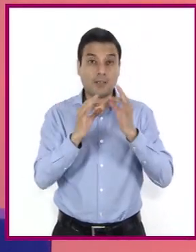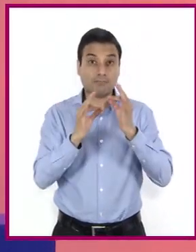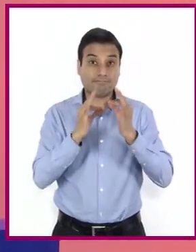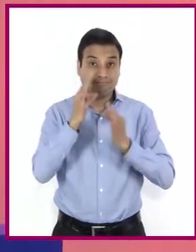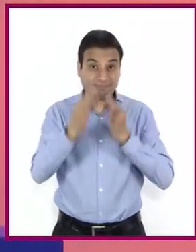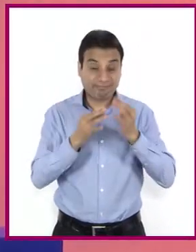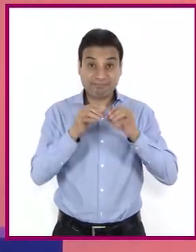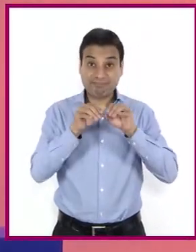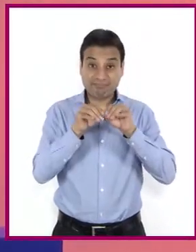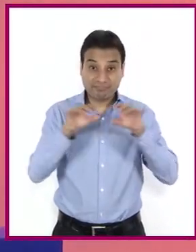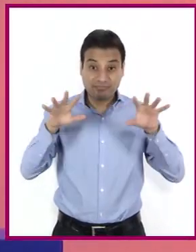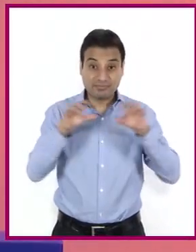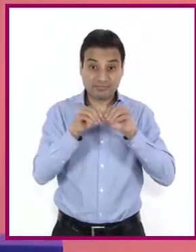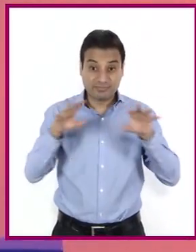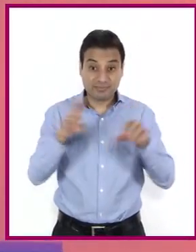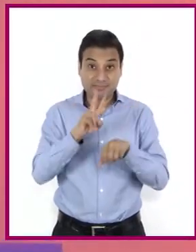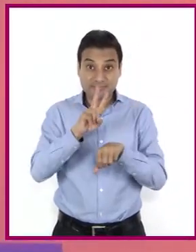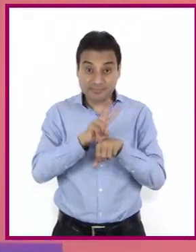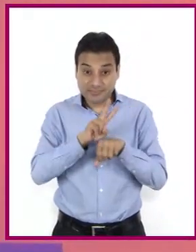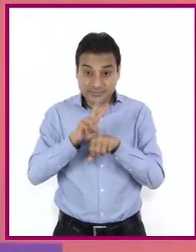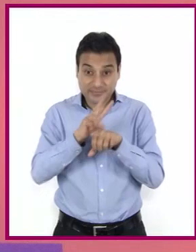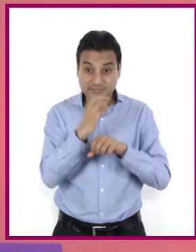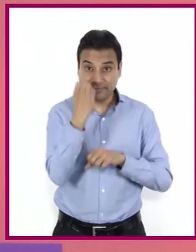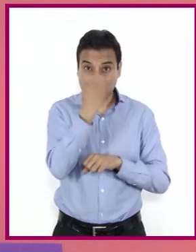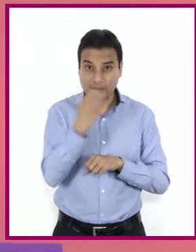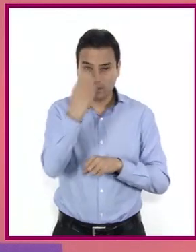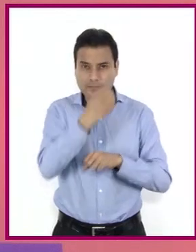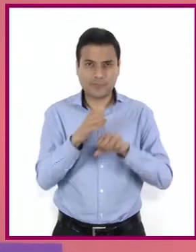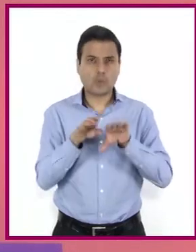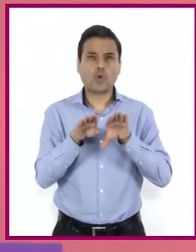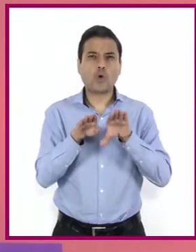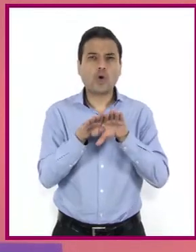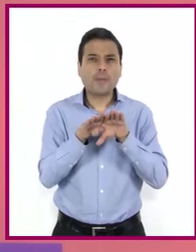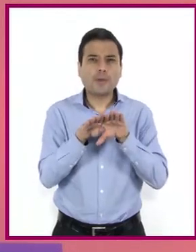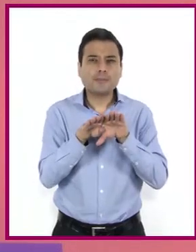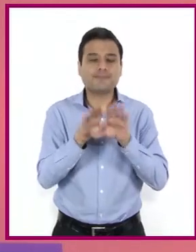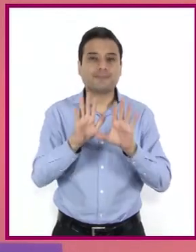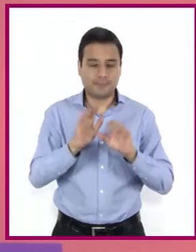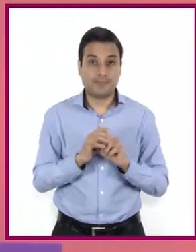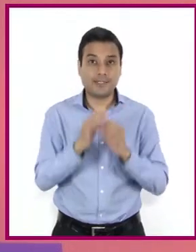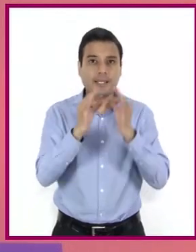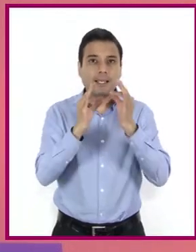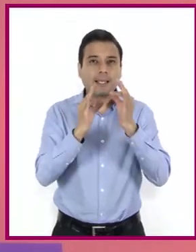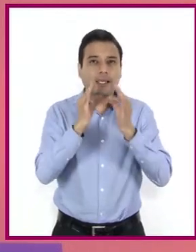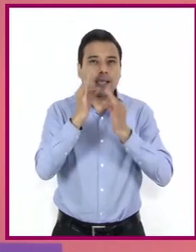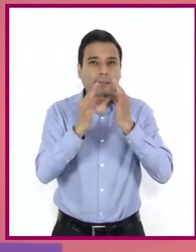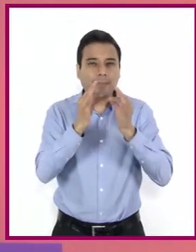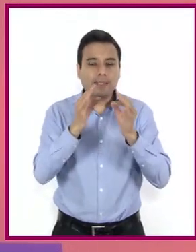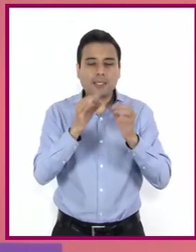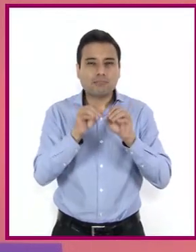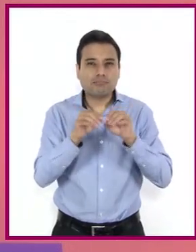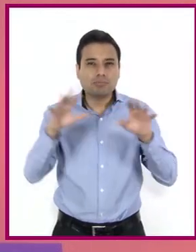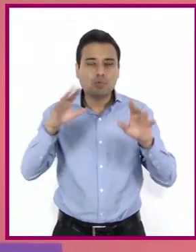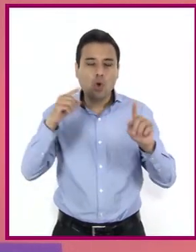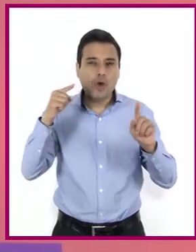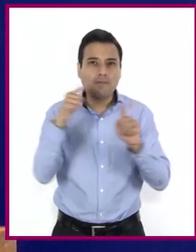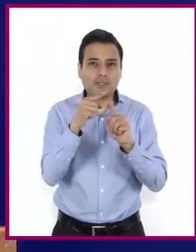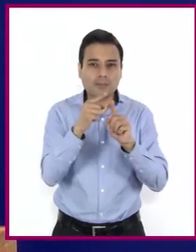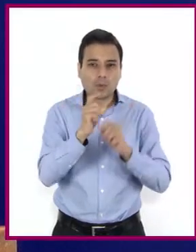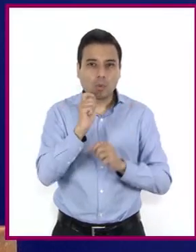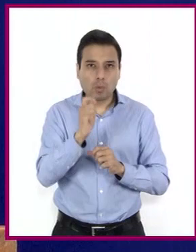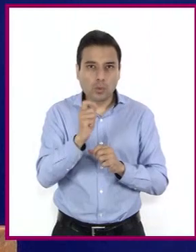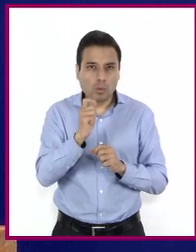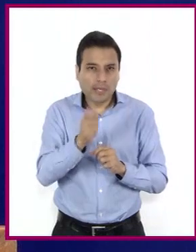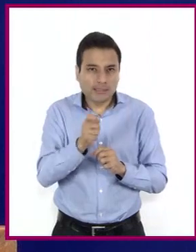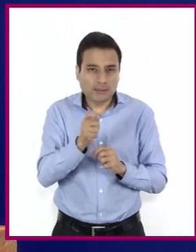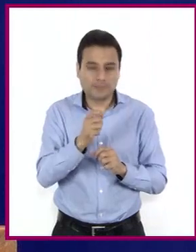seguimiento de una campaña, lo primero que debemos establecer es el objetivo, es decir, qué se pretende realizar en